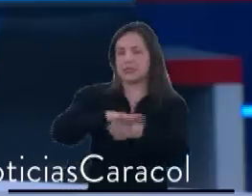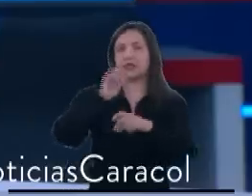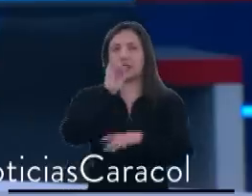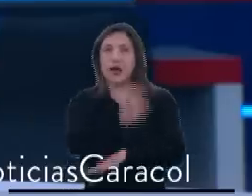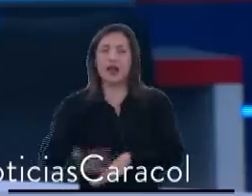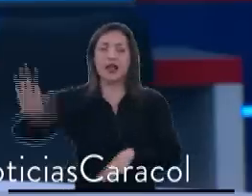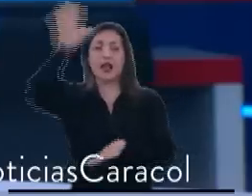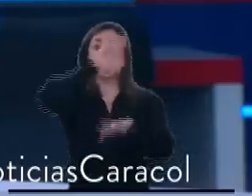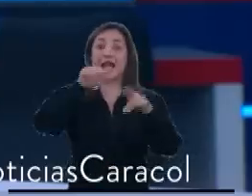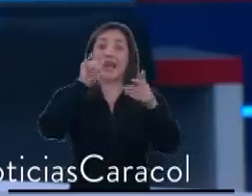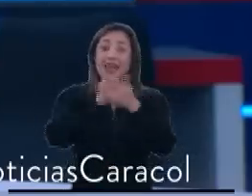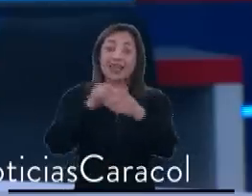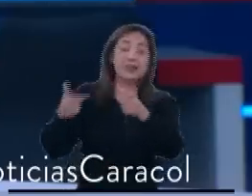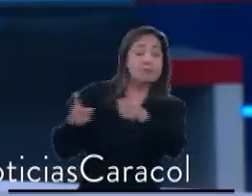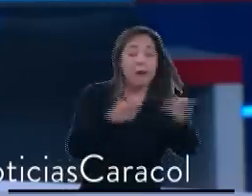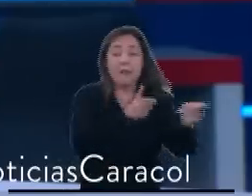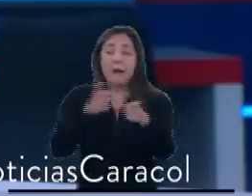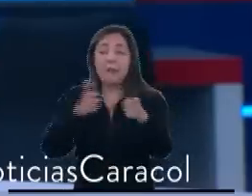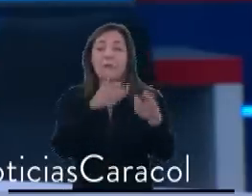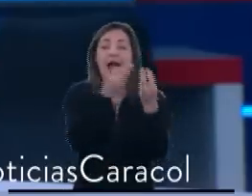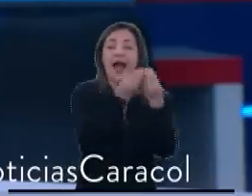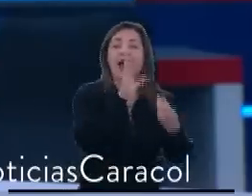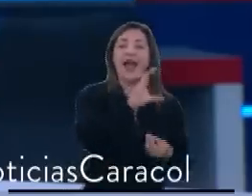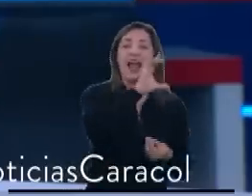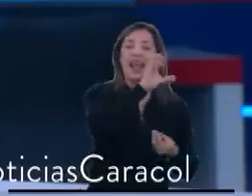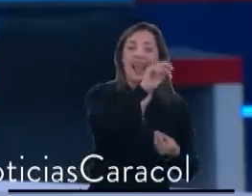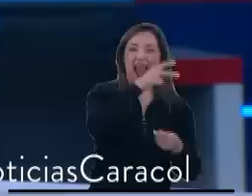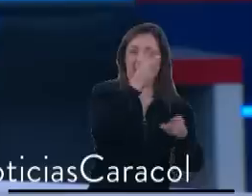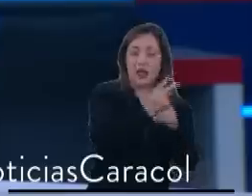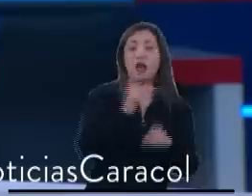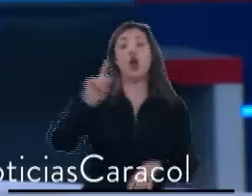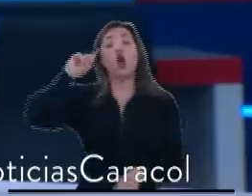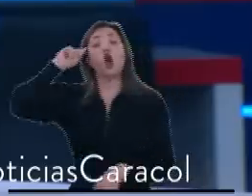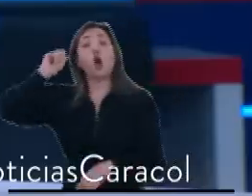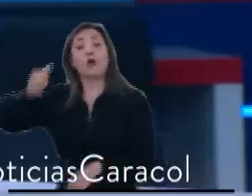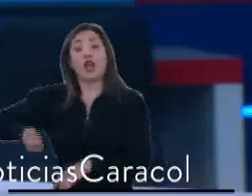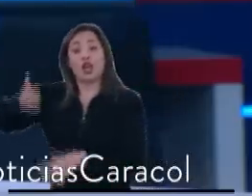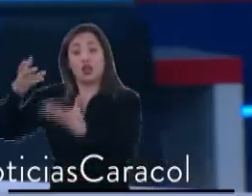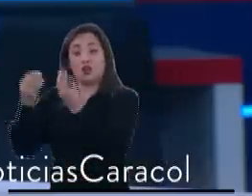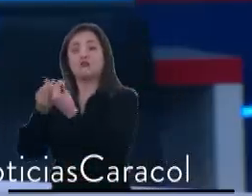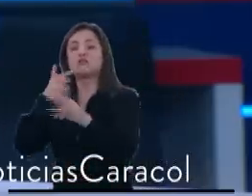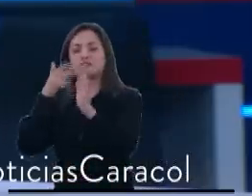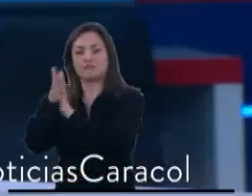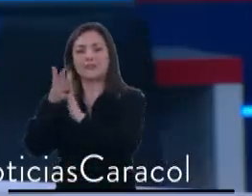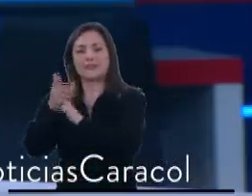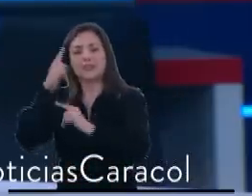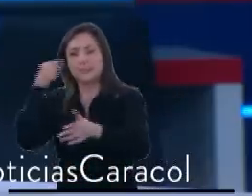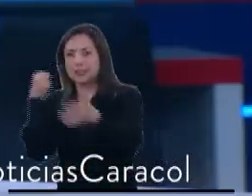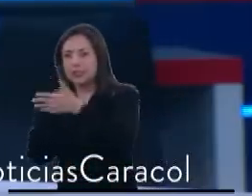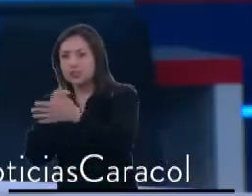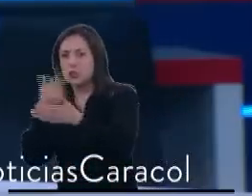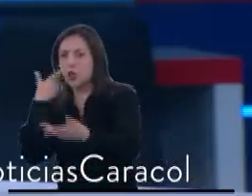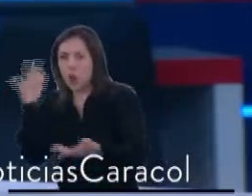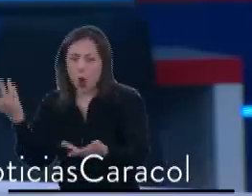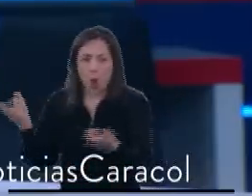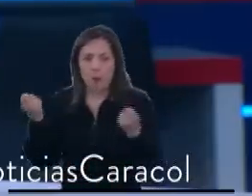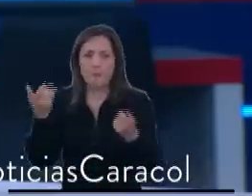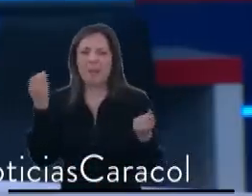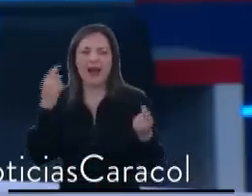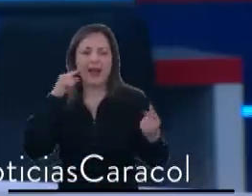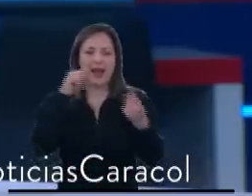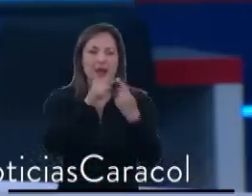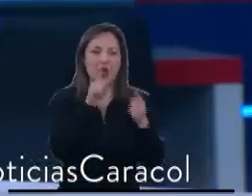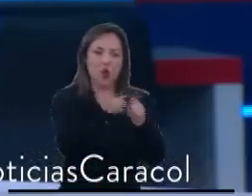Y en medio de los ataques del Clan del Golfo en el territorio, el gobierno anunció un paquete de medidas para debilitar esta estructura criminal, que